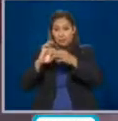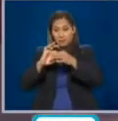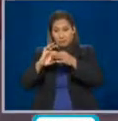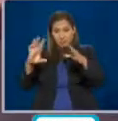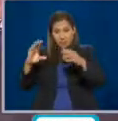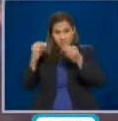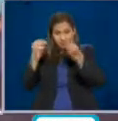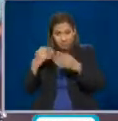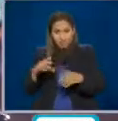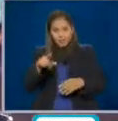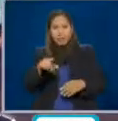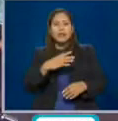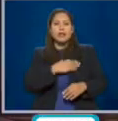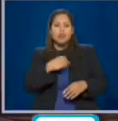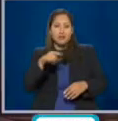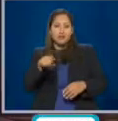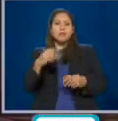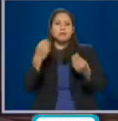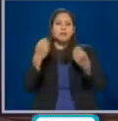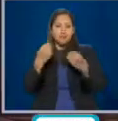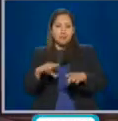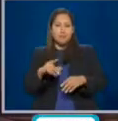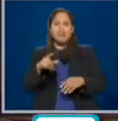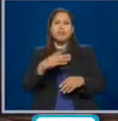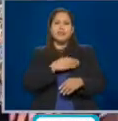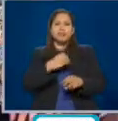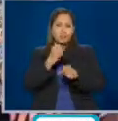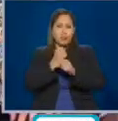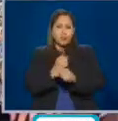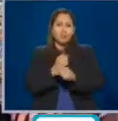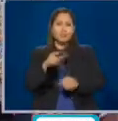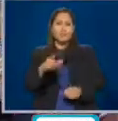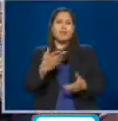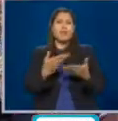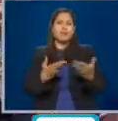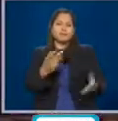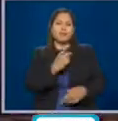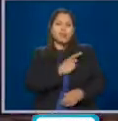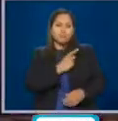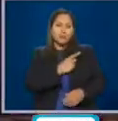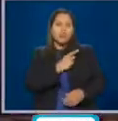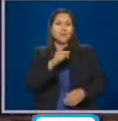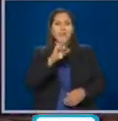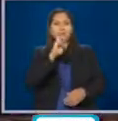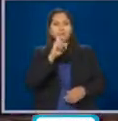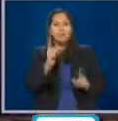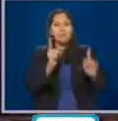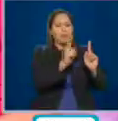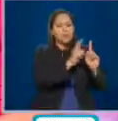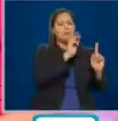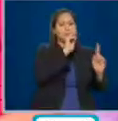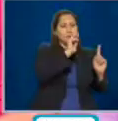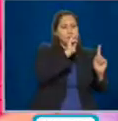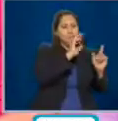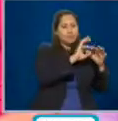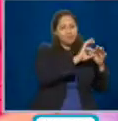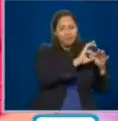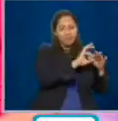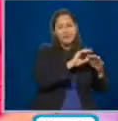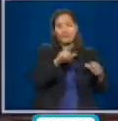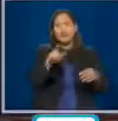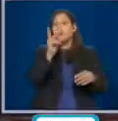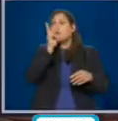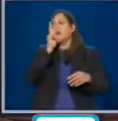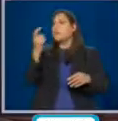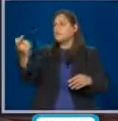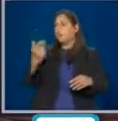niños. Los hijos han sufrido mucho esa soledad de, pues sí, está cerca mi mamá, y sí, mi papá me mantiene y ve por mí, pero no